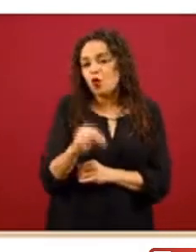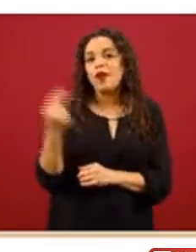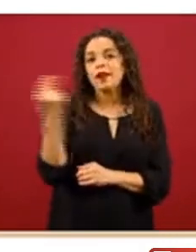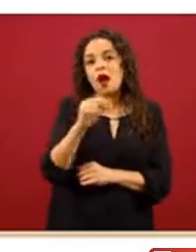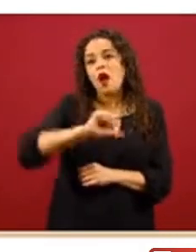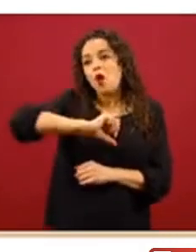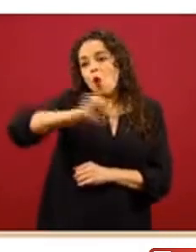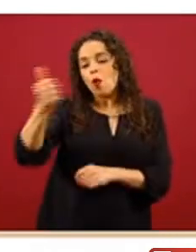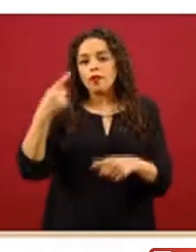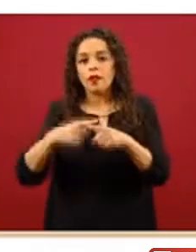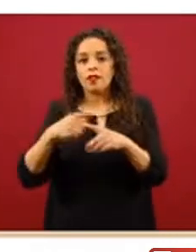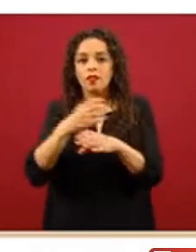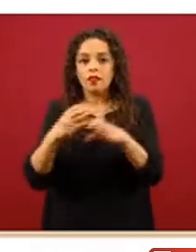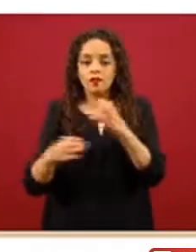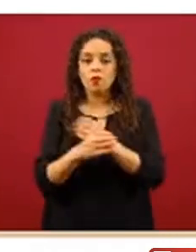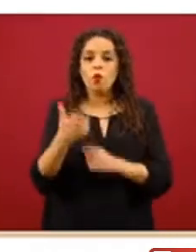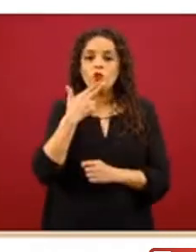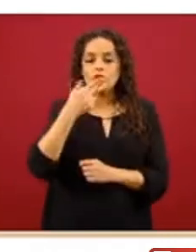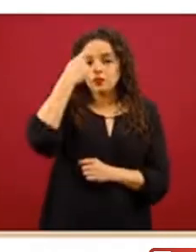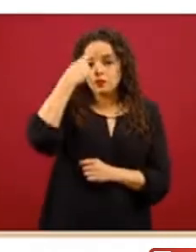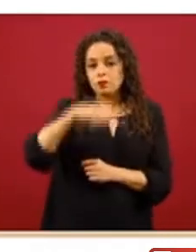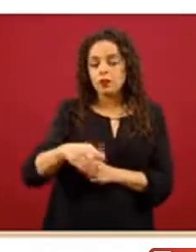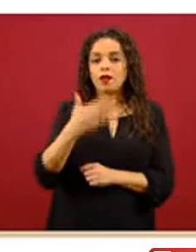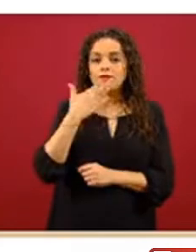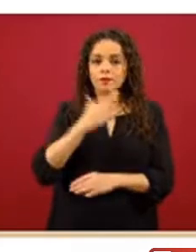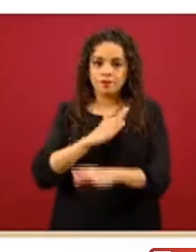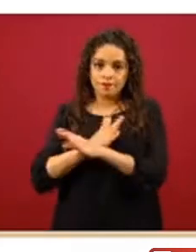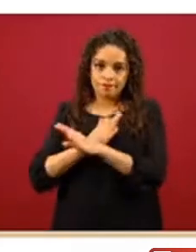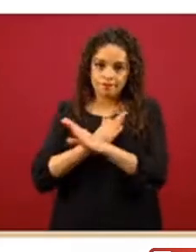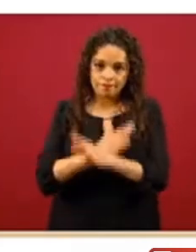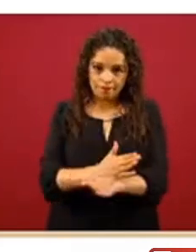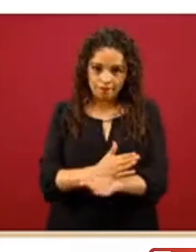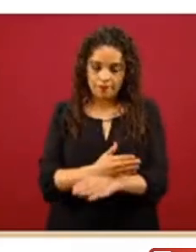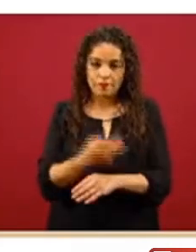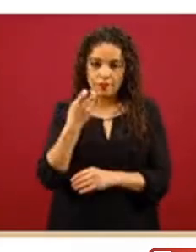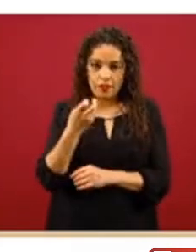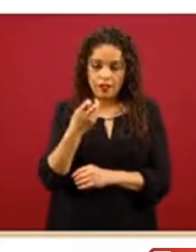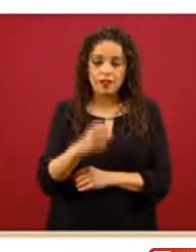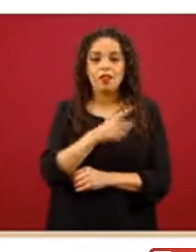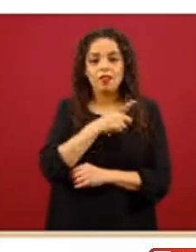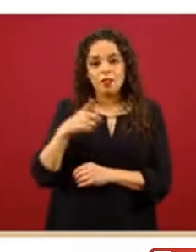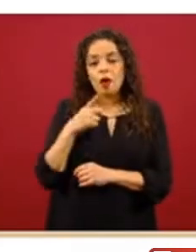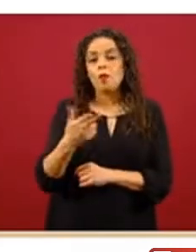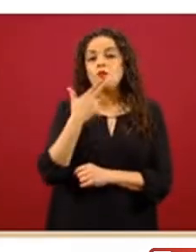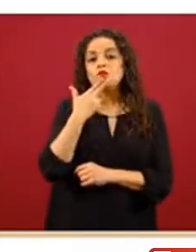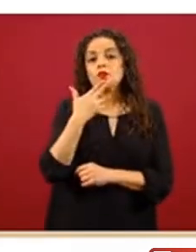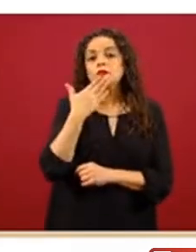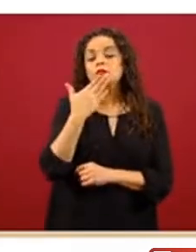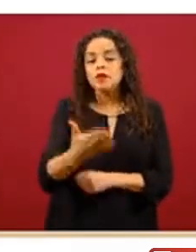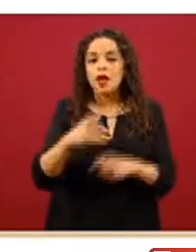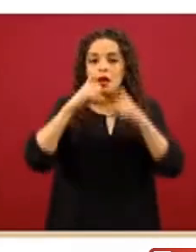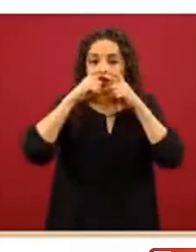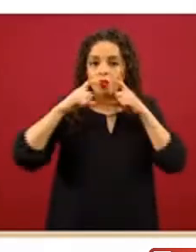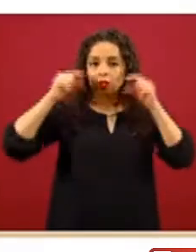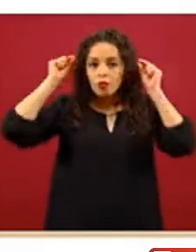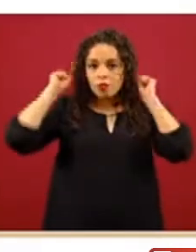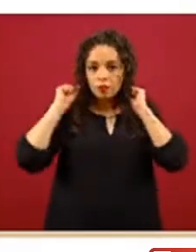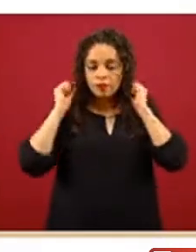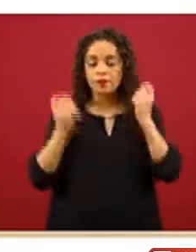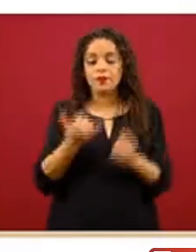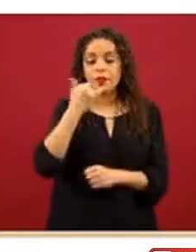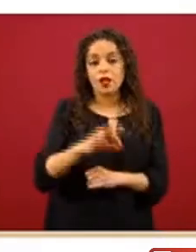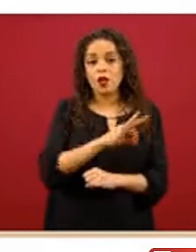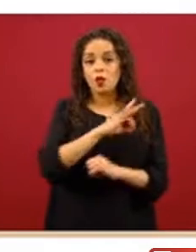si no tenemos en mente estos riesgos potenciales de un mal uso del cubrebocas. Y finalmente el impacto ambiental, que